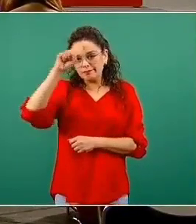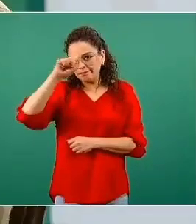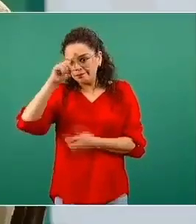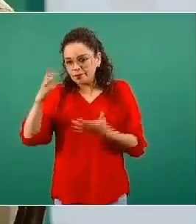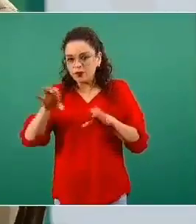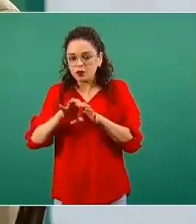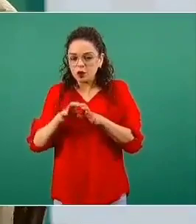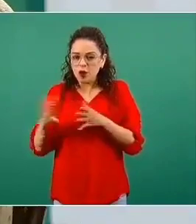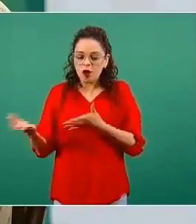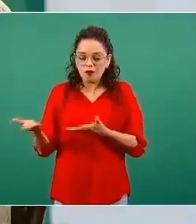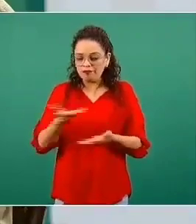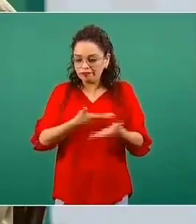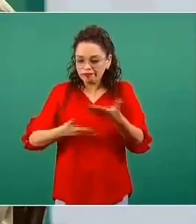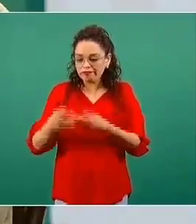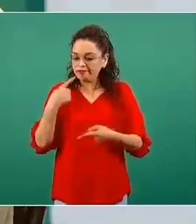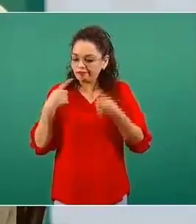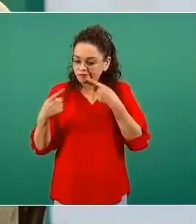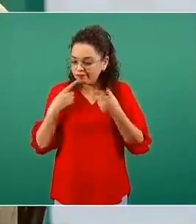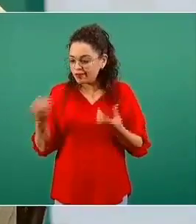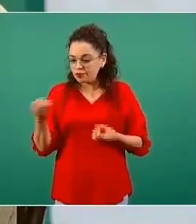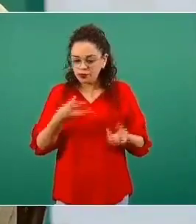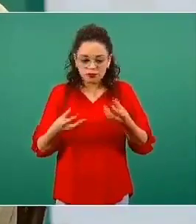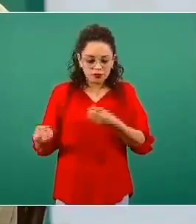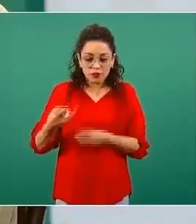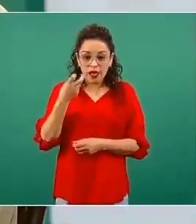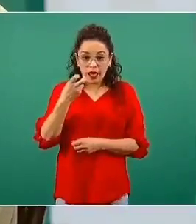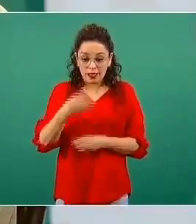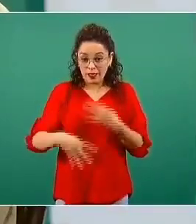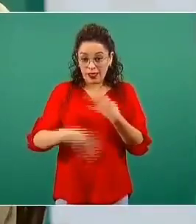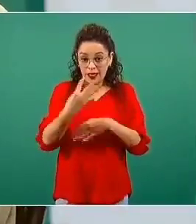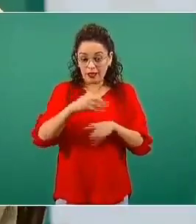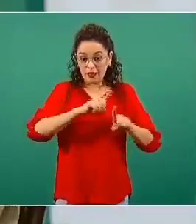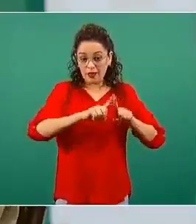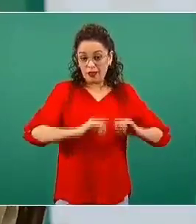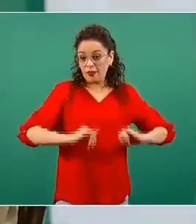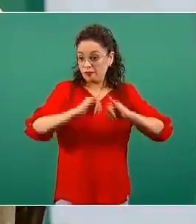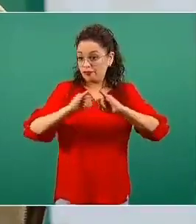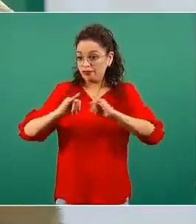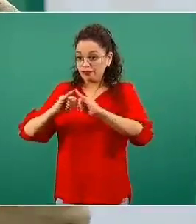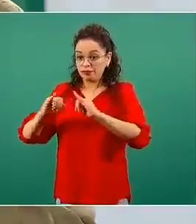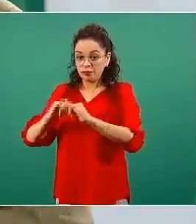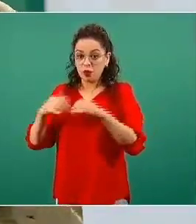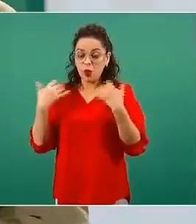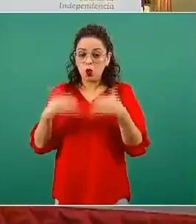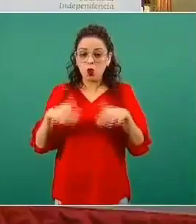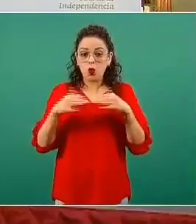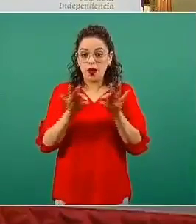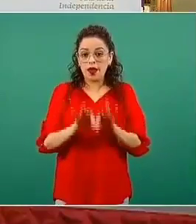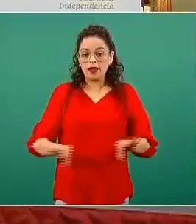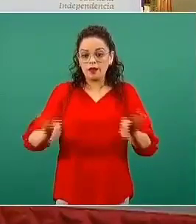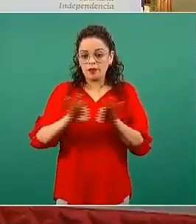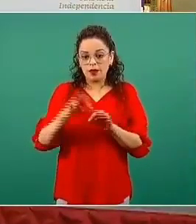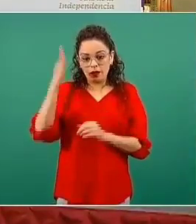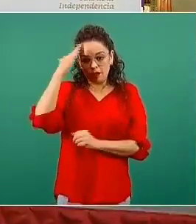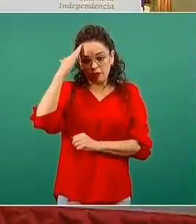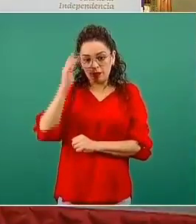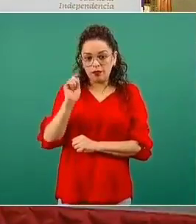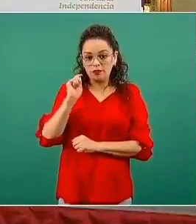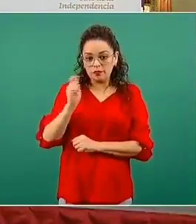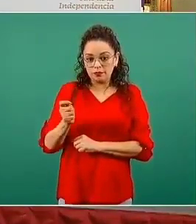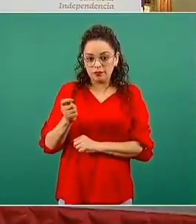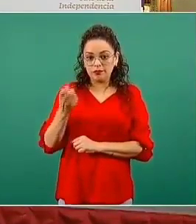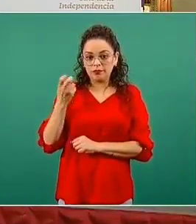recomendaciones, y después el gran esfuerzo que las 14 instituciones, en este gran liderazgo también del Instituto Nacional de